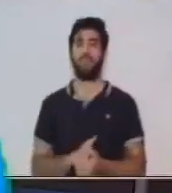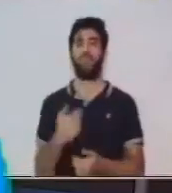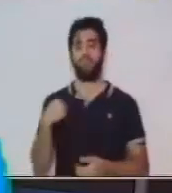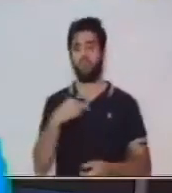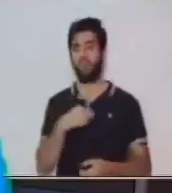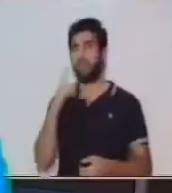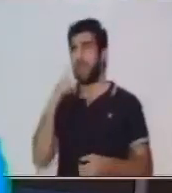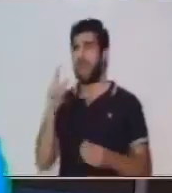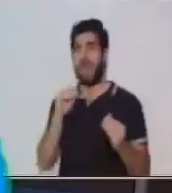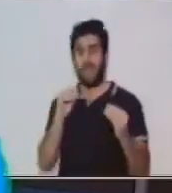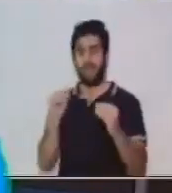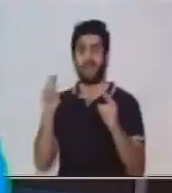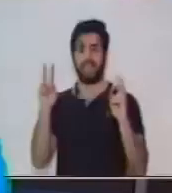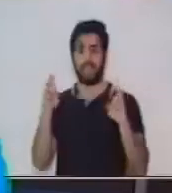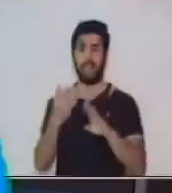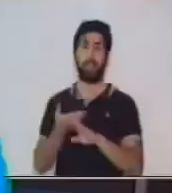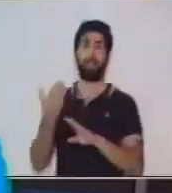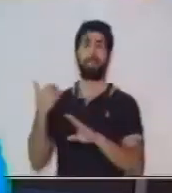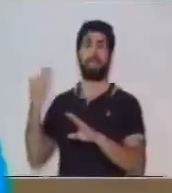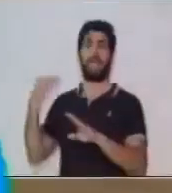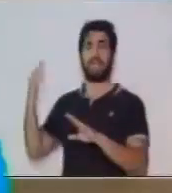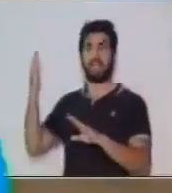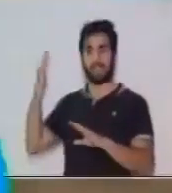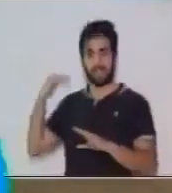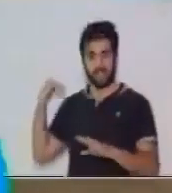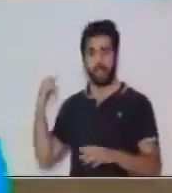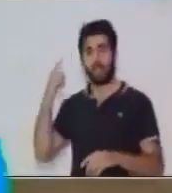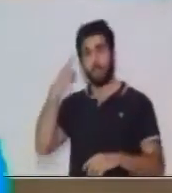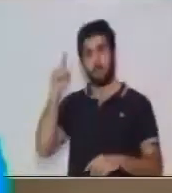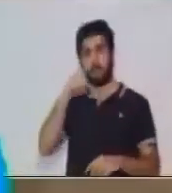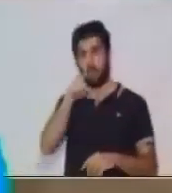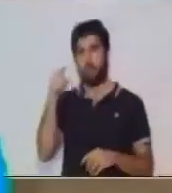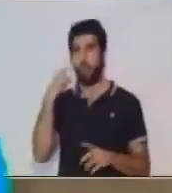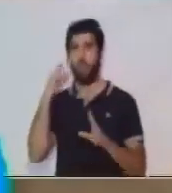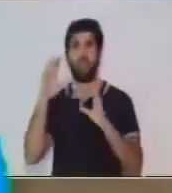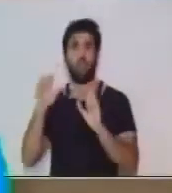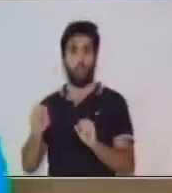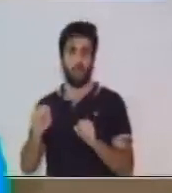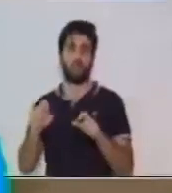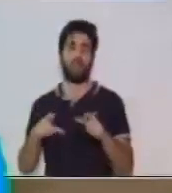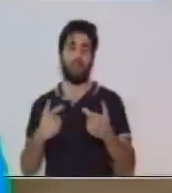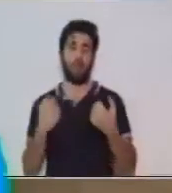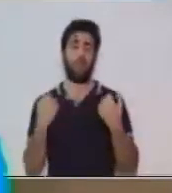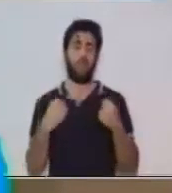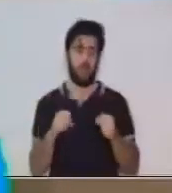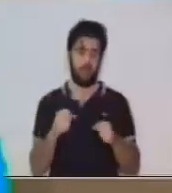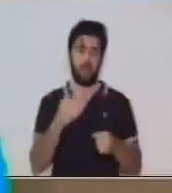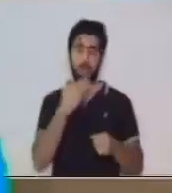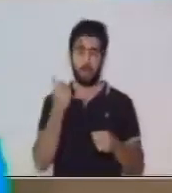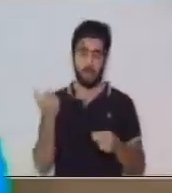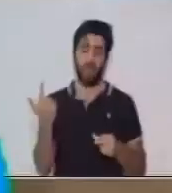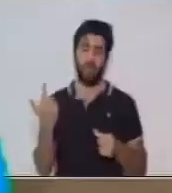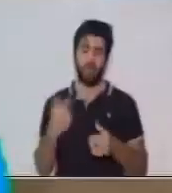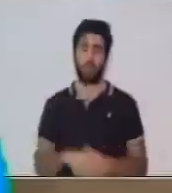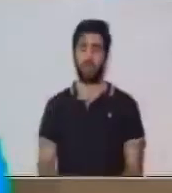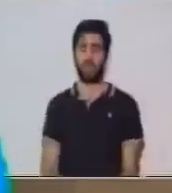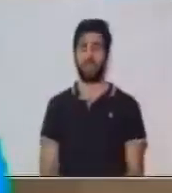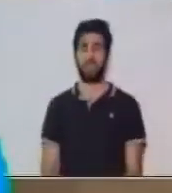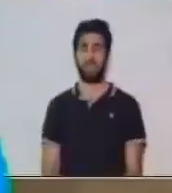un pasado y un pasado lejano, para que tú lo tengas en cuenta y que cuando tus familiares te